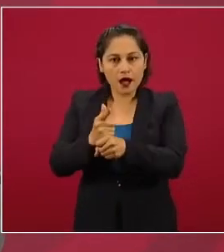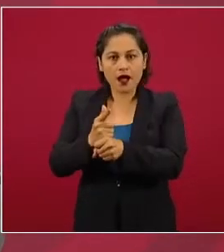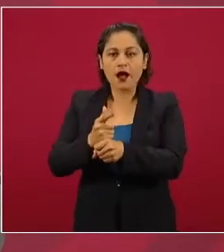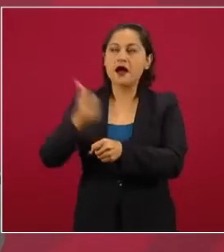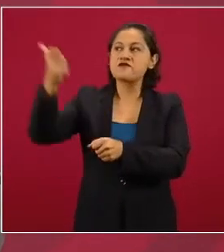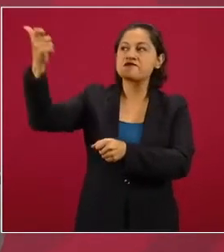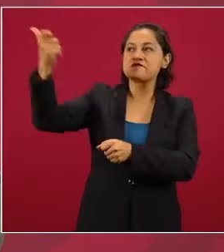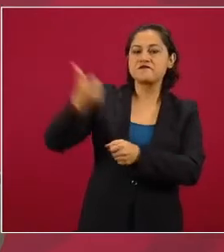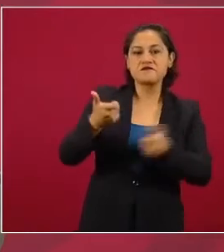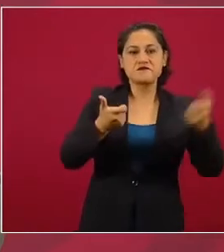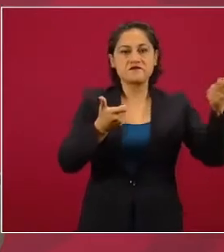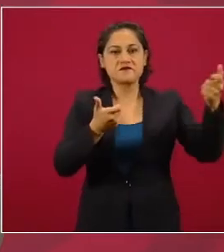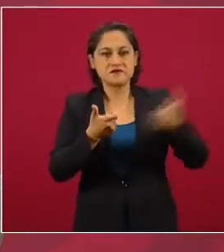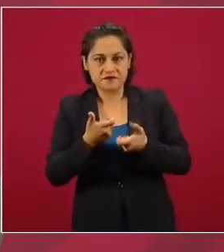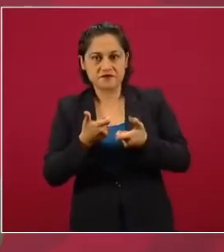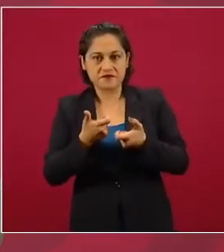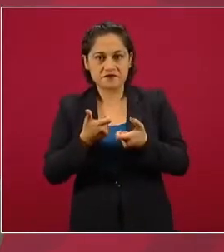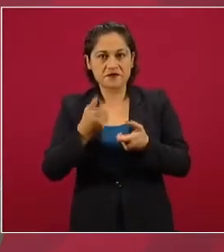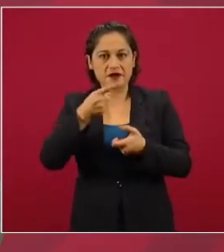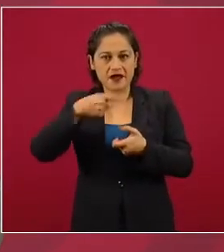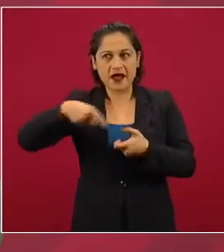Saben que ya no es un estado de chueco,